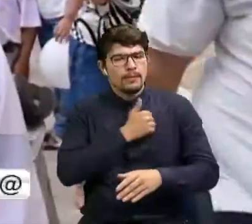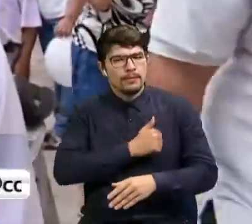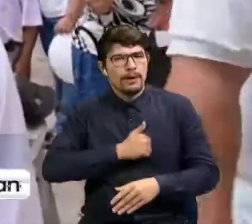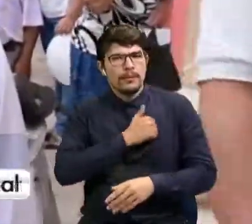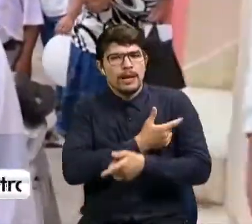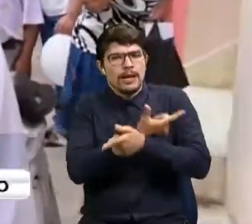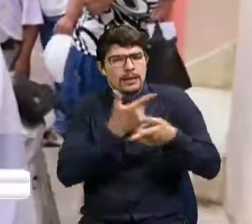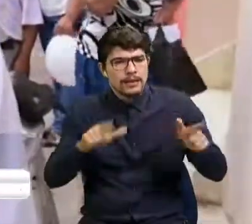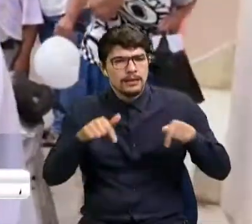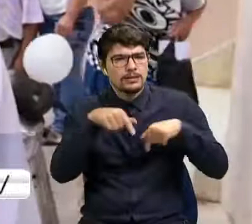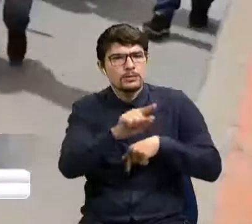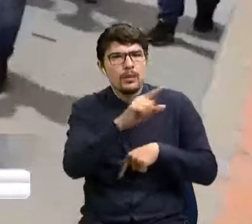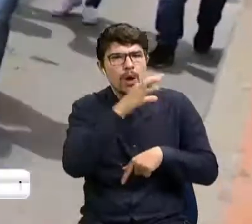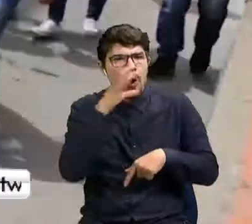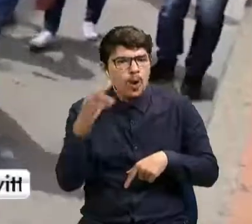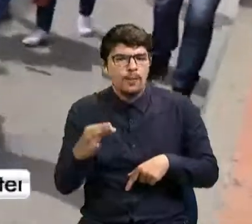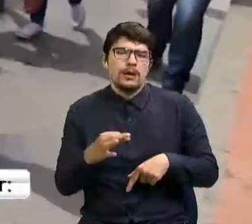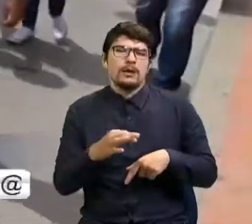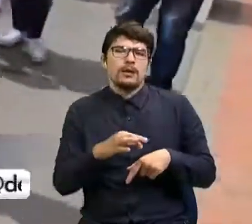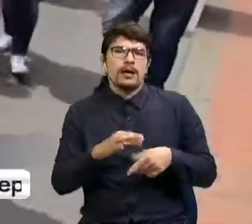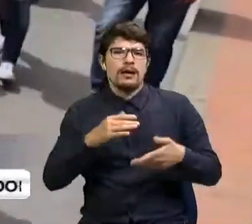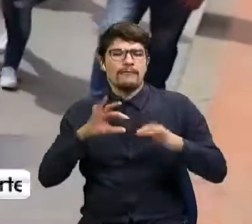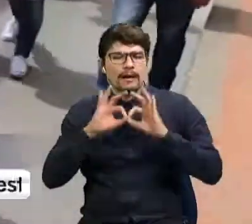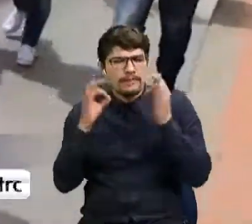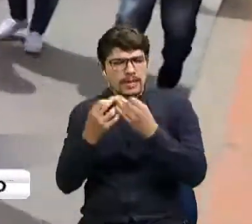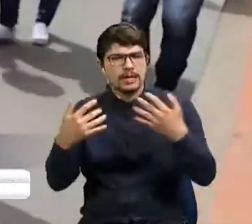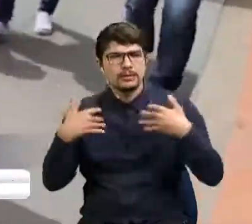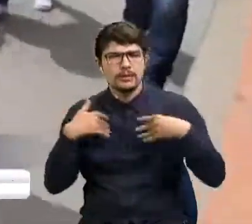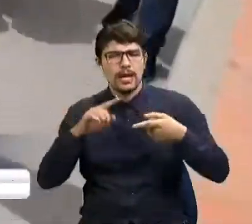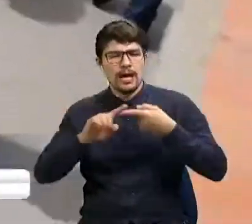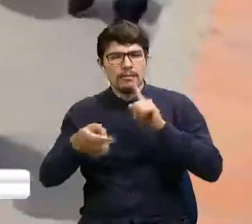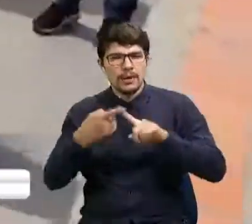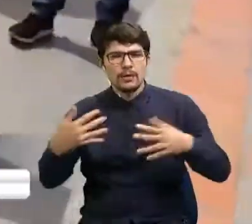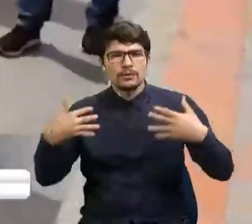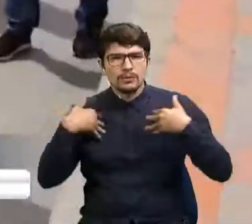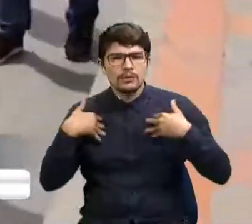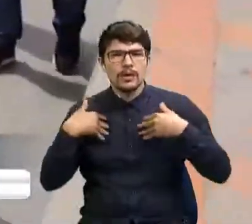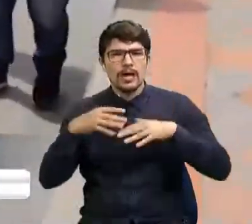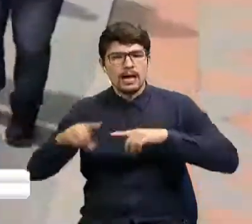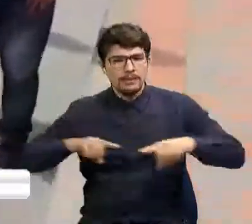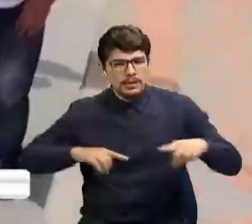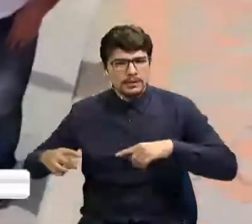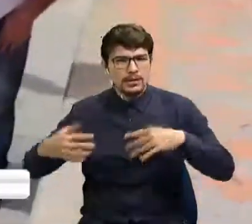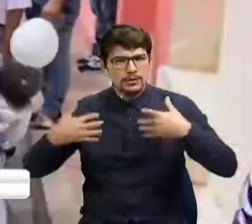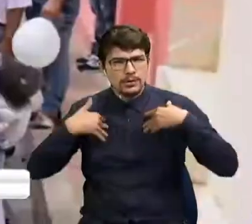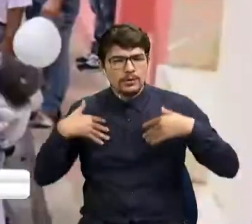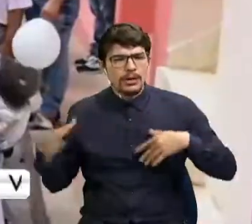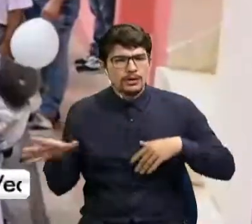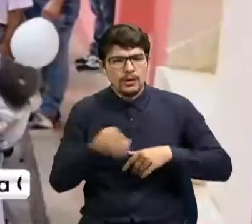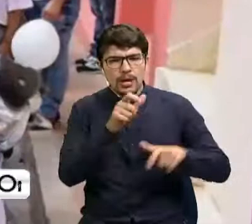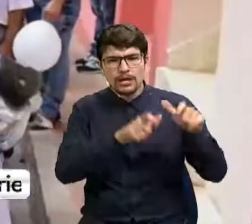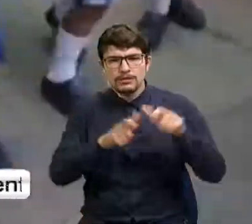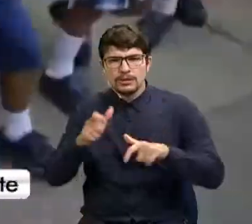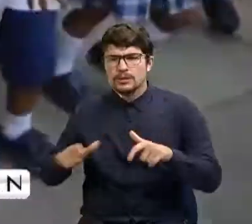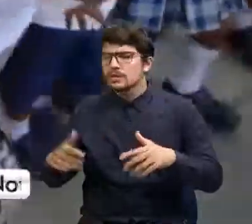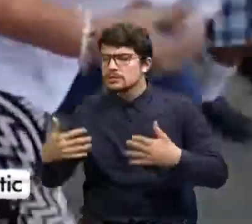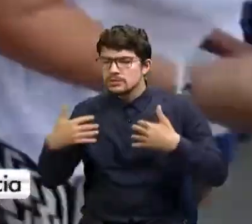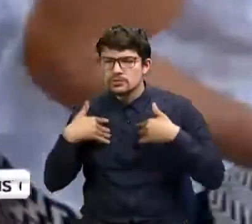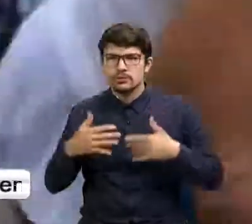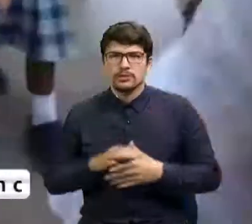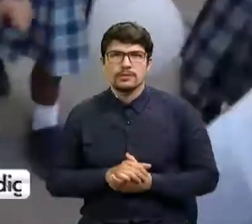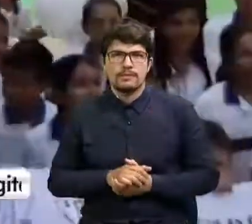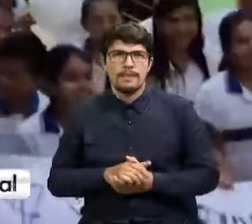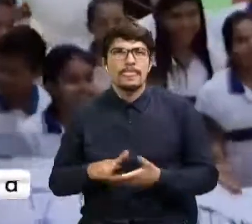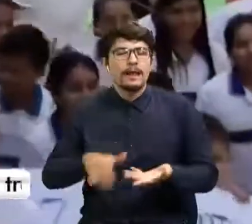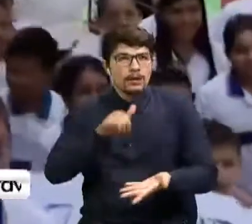La familia está sufriendo mucho, los amigos están sufriendo mucho, la administración sufre mucho y todos nuestros compatriotas convencionistas sufren mucho. Al